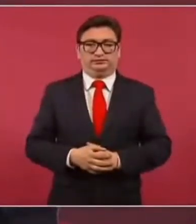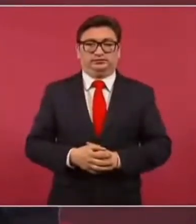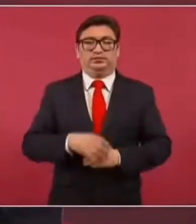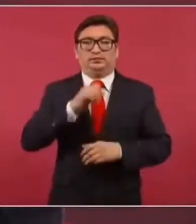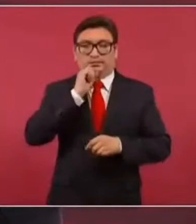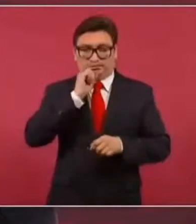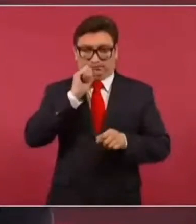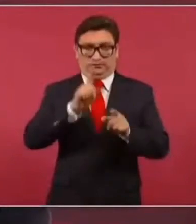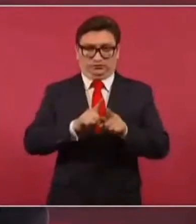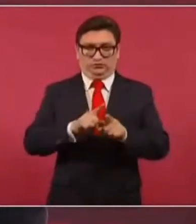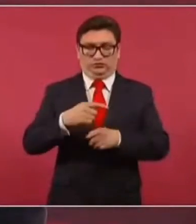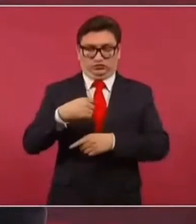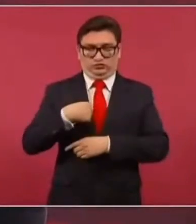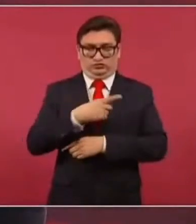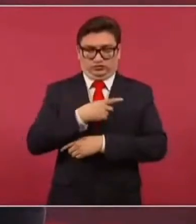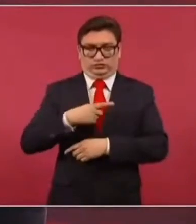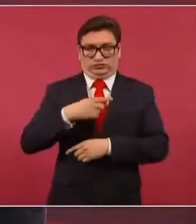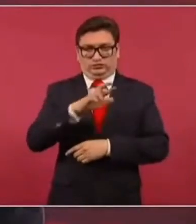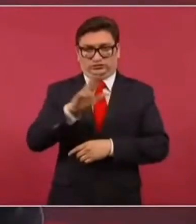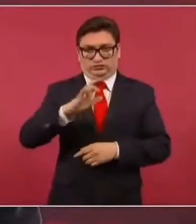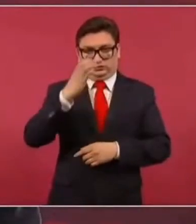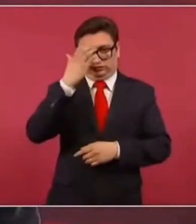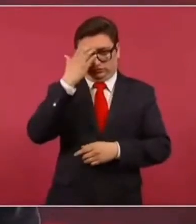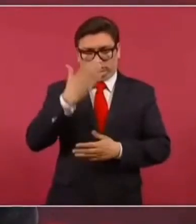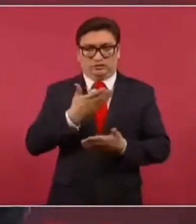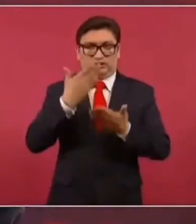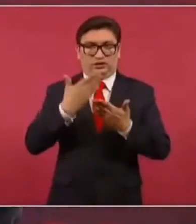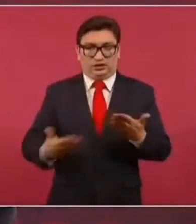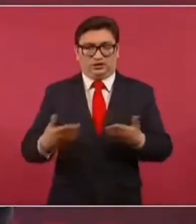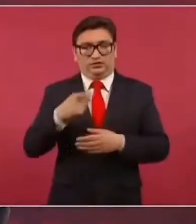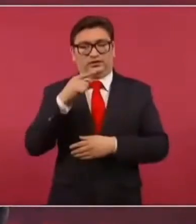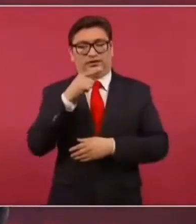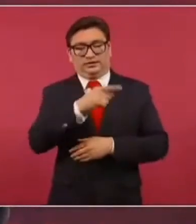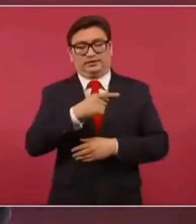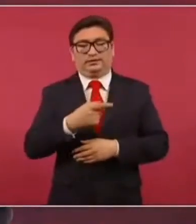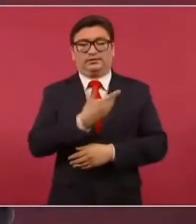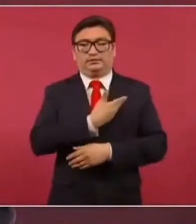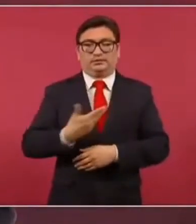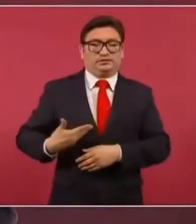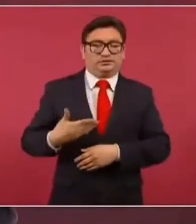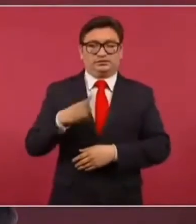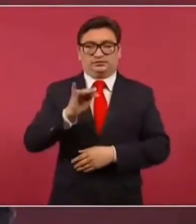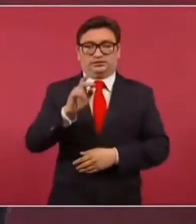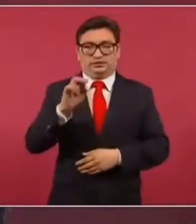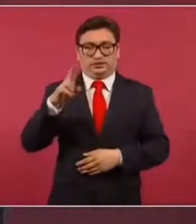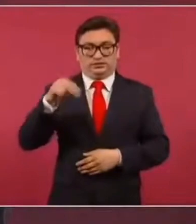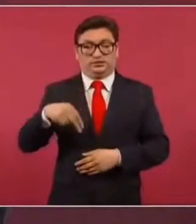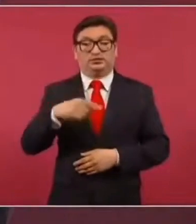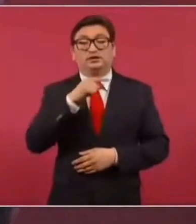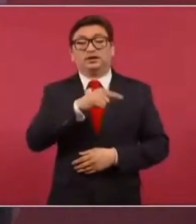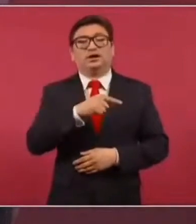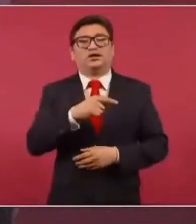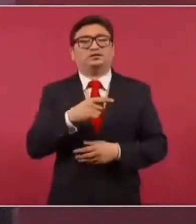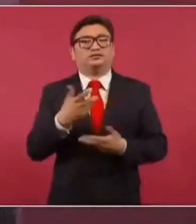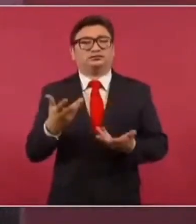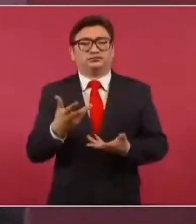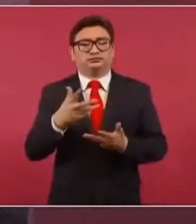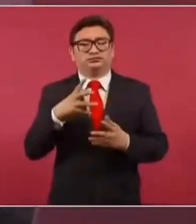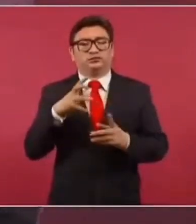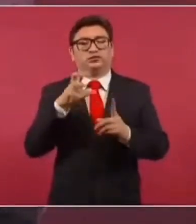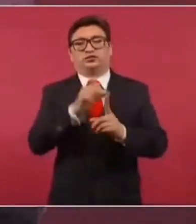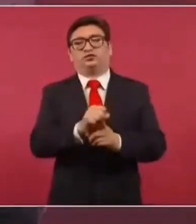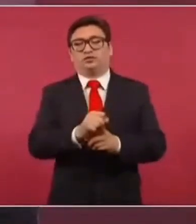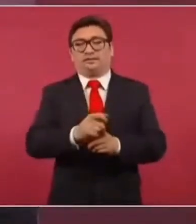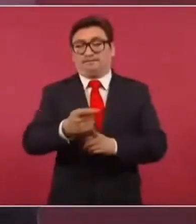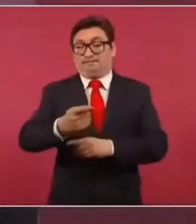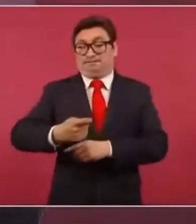que reconocer que ahora con el presidente Biden se logró